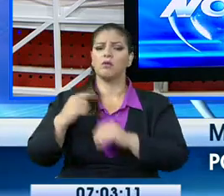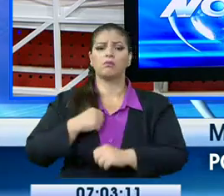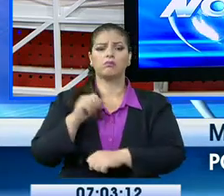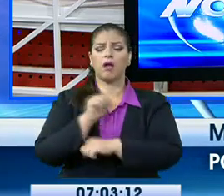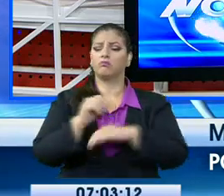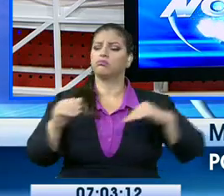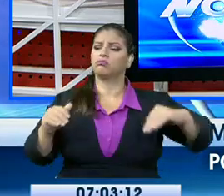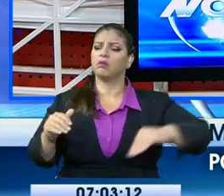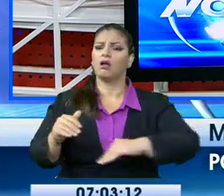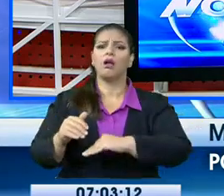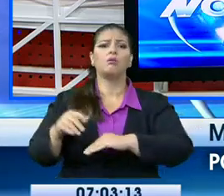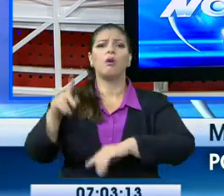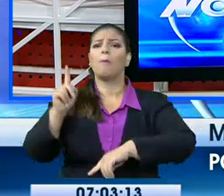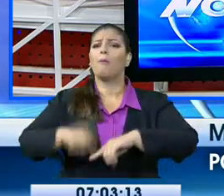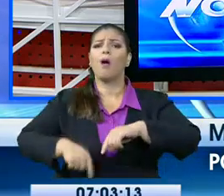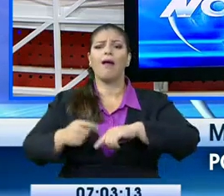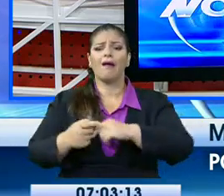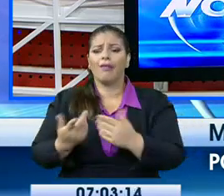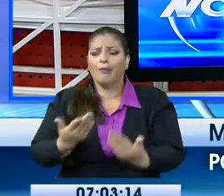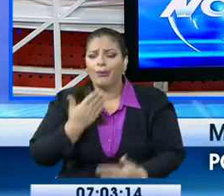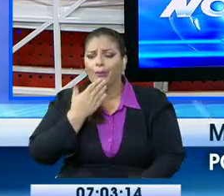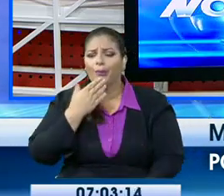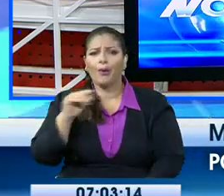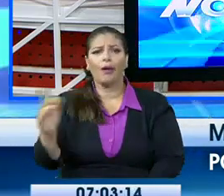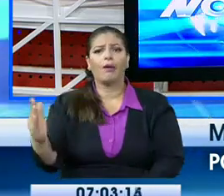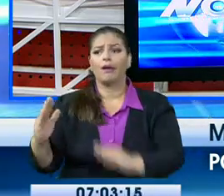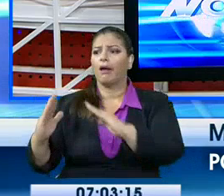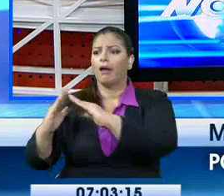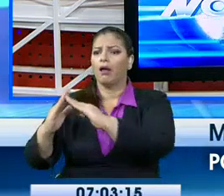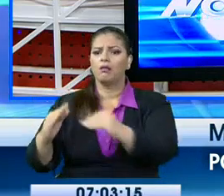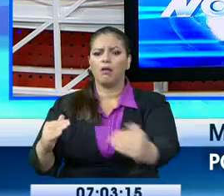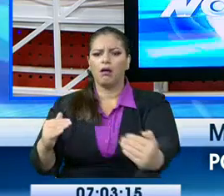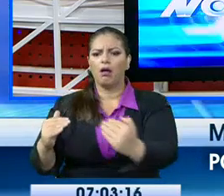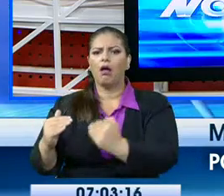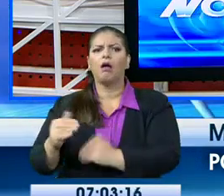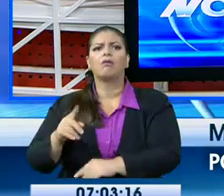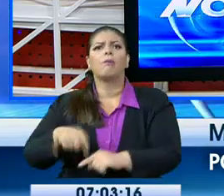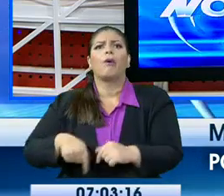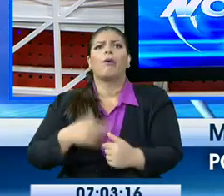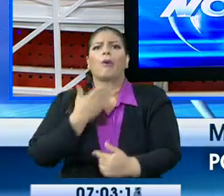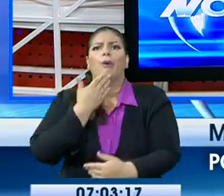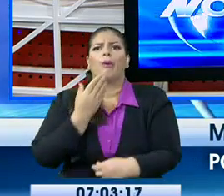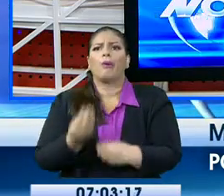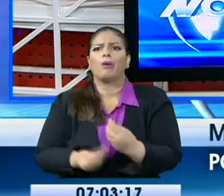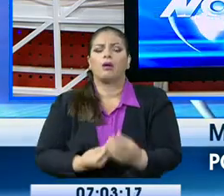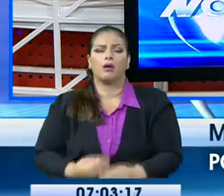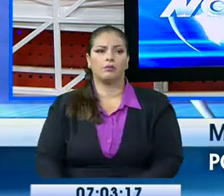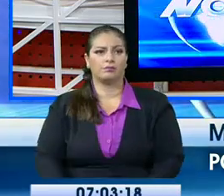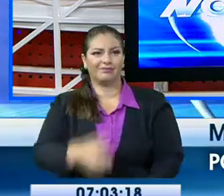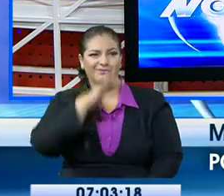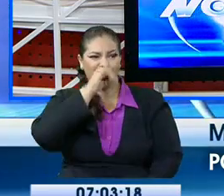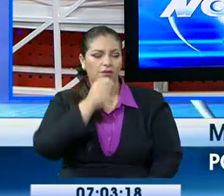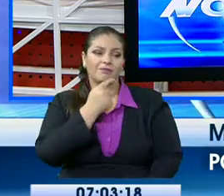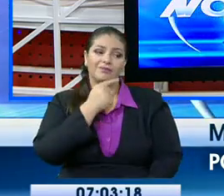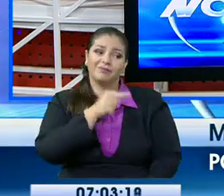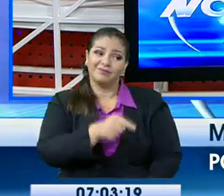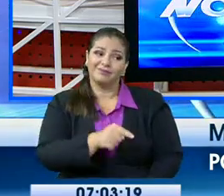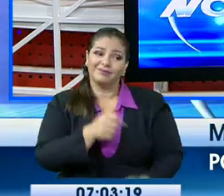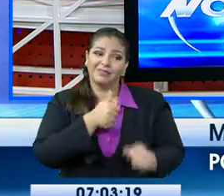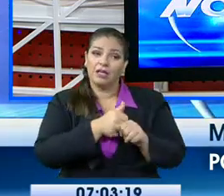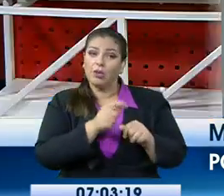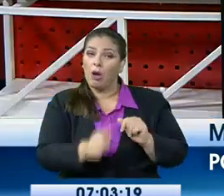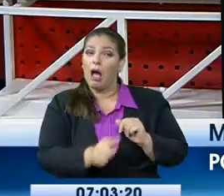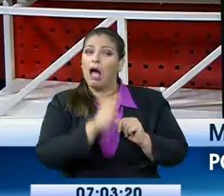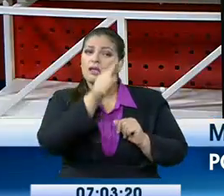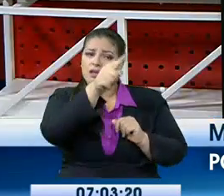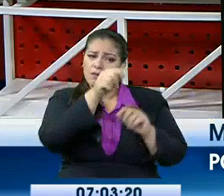cada esquina. Uno en cada esquina. Se puede, para luego no usarlo. Aquellos que reclaman cuando un bus cuando a una línea cambia de recorrido. Así es. Porque pasa por